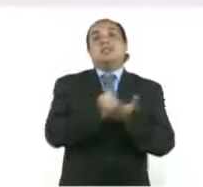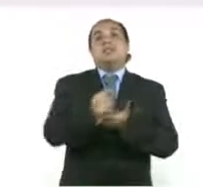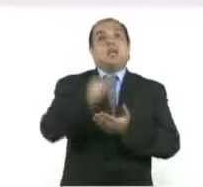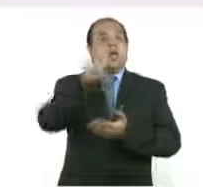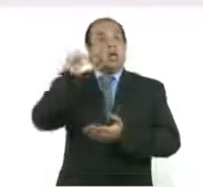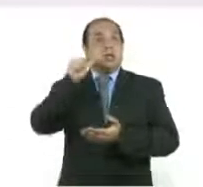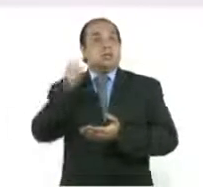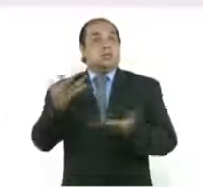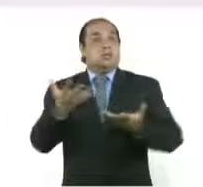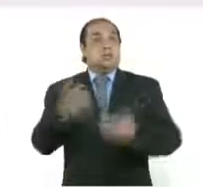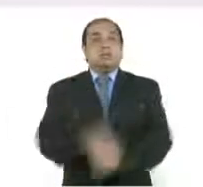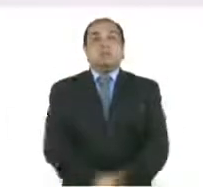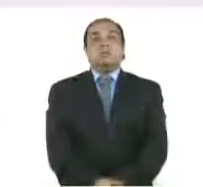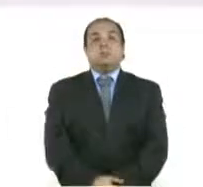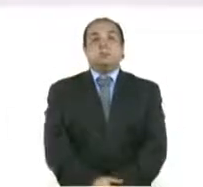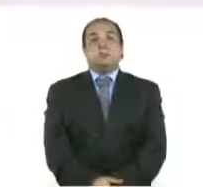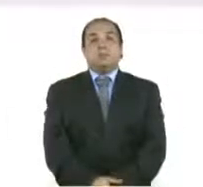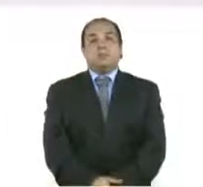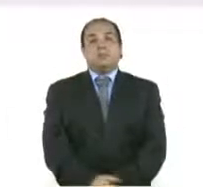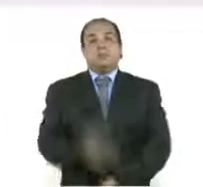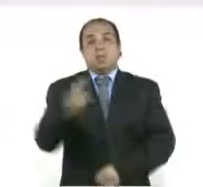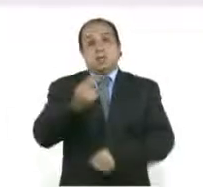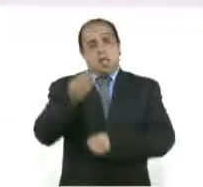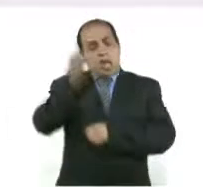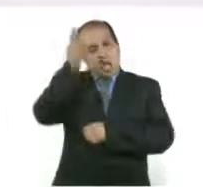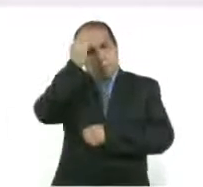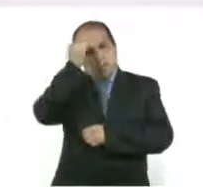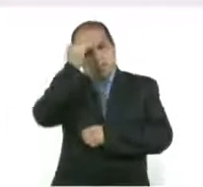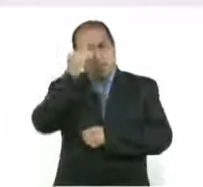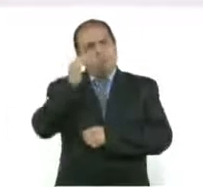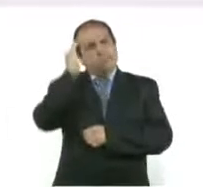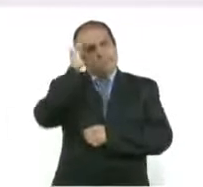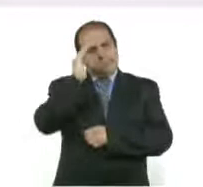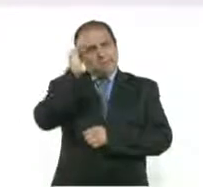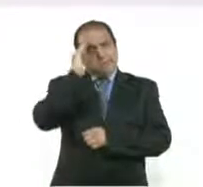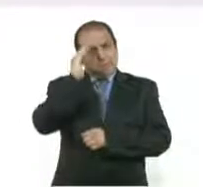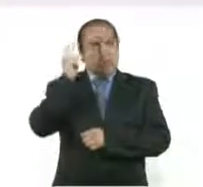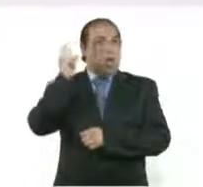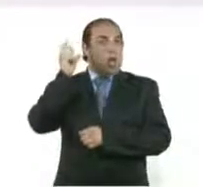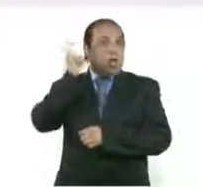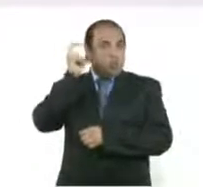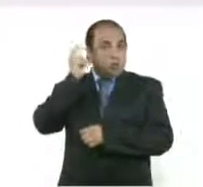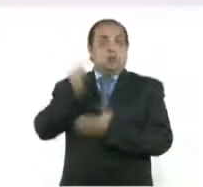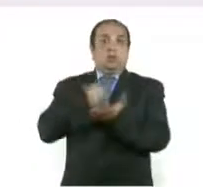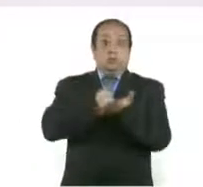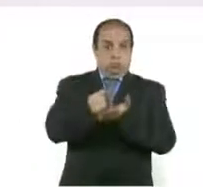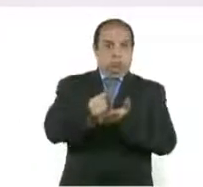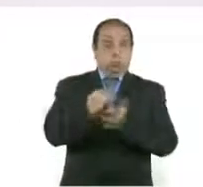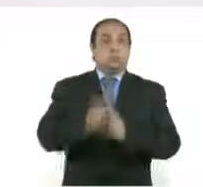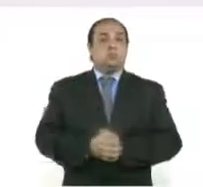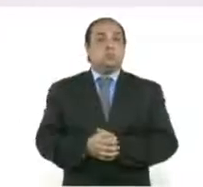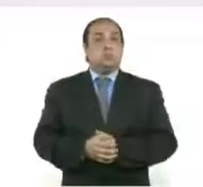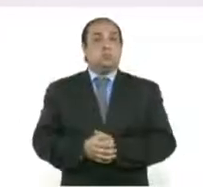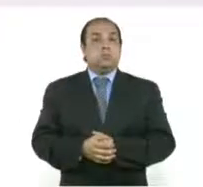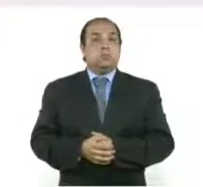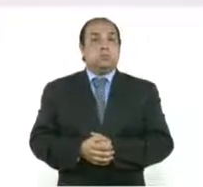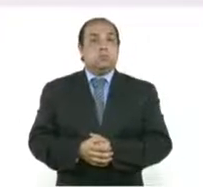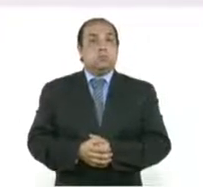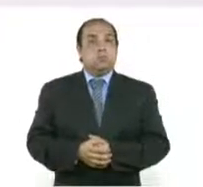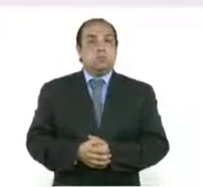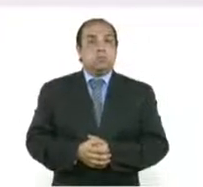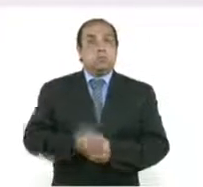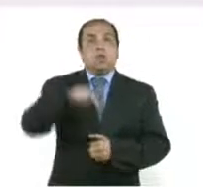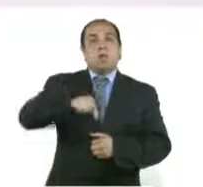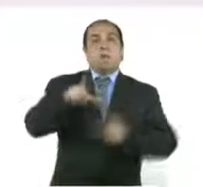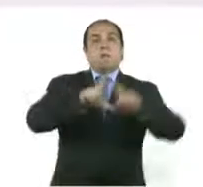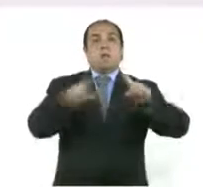día de ayer. Así que hay que aprender a reflexionar, a escuchar y a decidir, porque México es de las